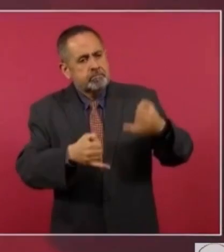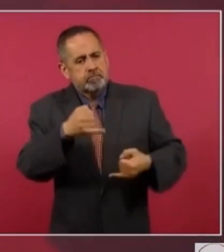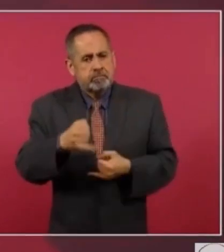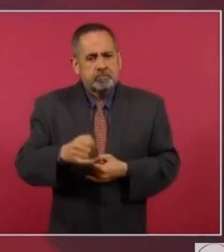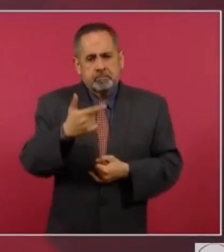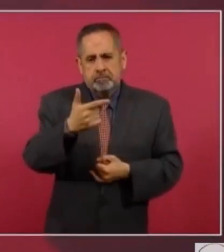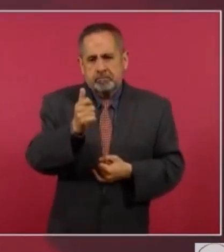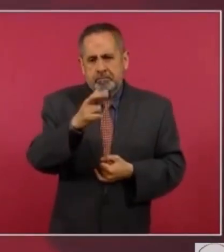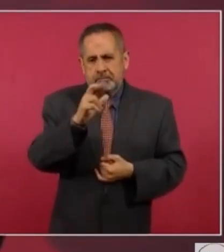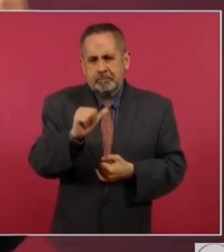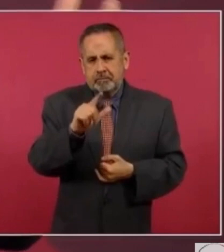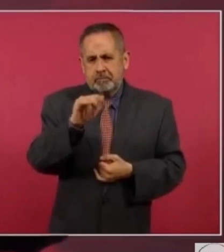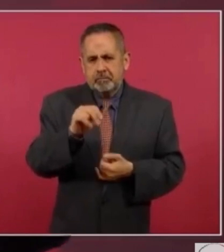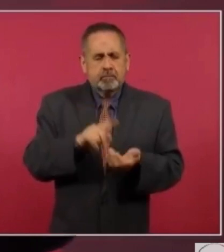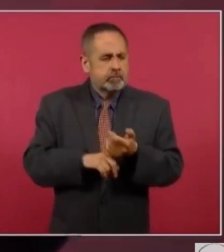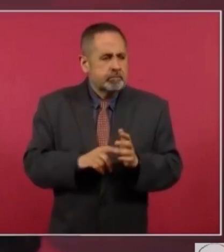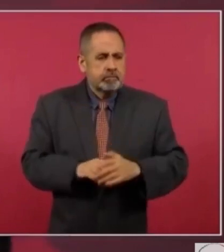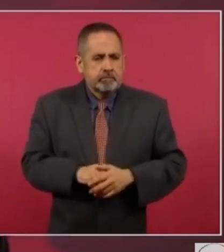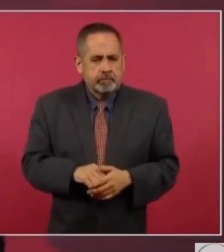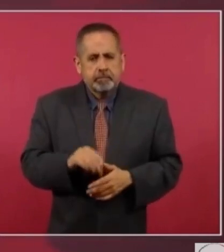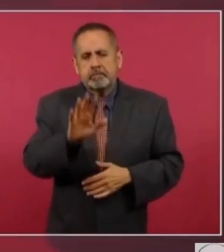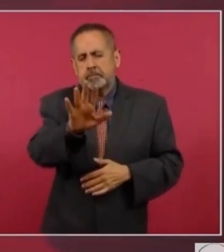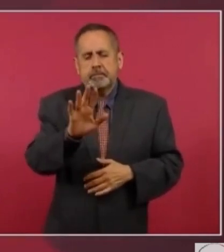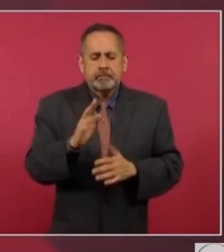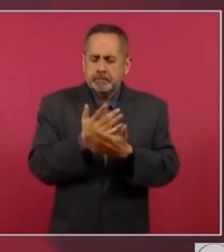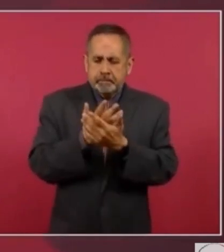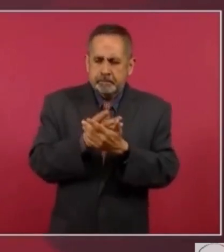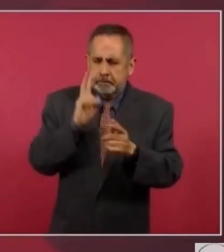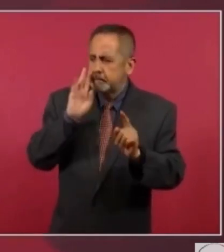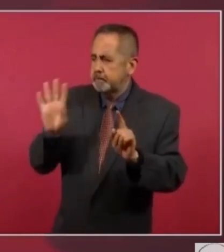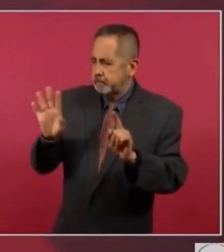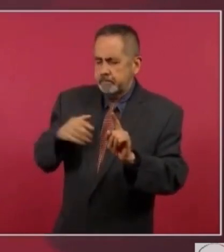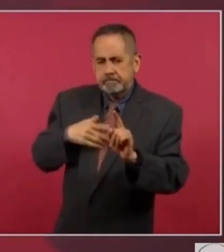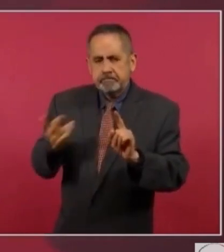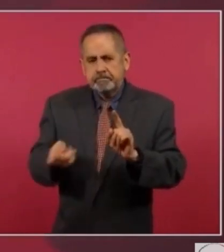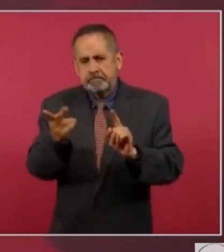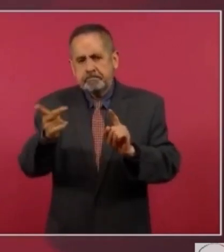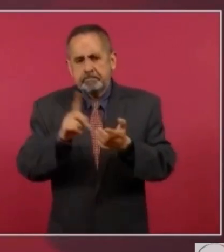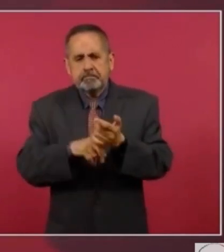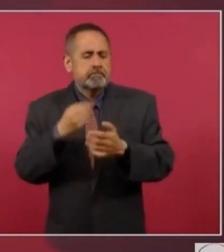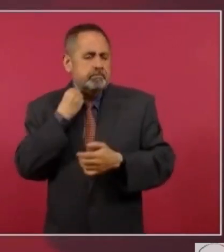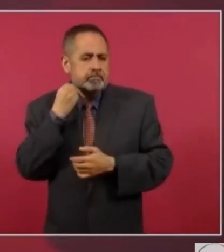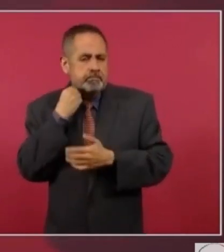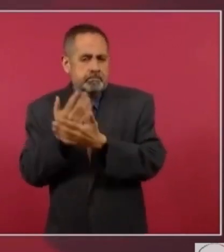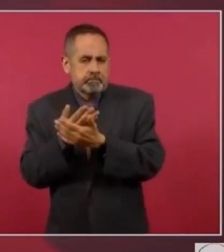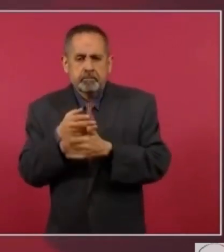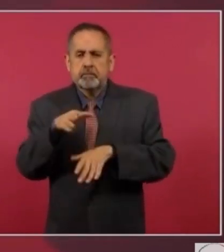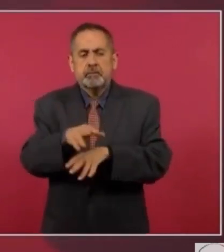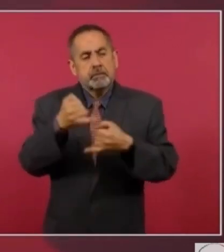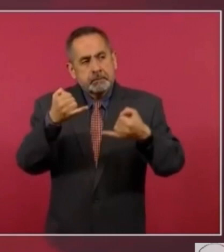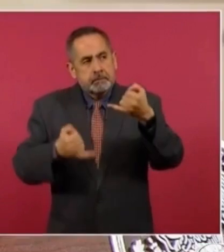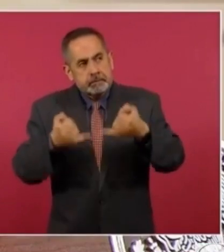Pues más adelante hay que preguntarle a los abogados nuestros, sobre todo en el caso del juicio,